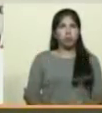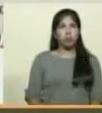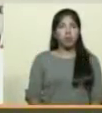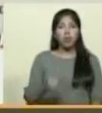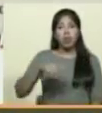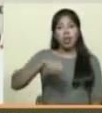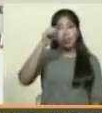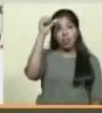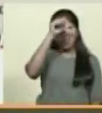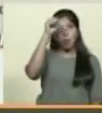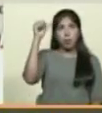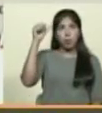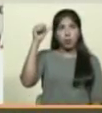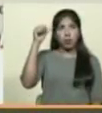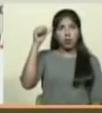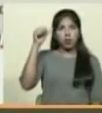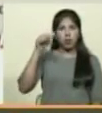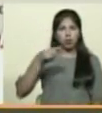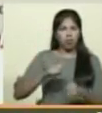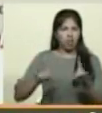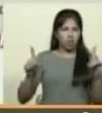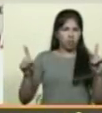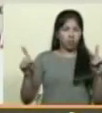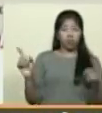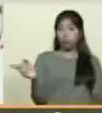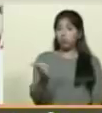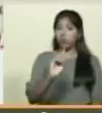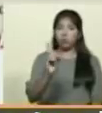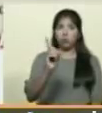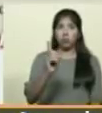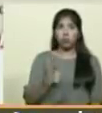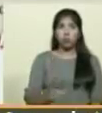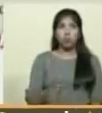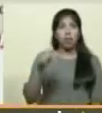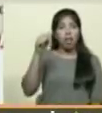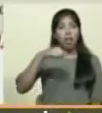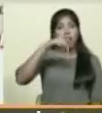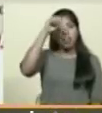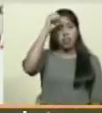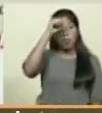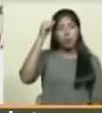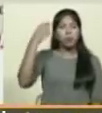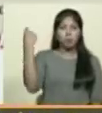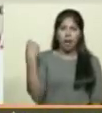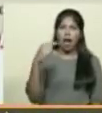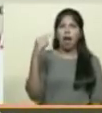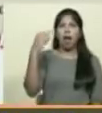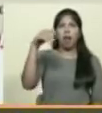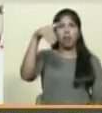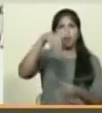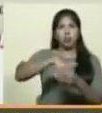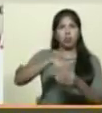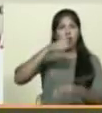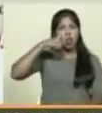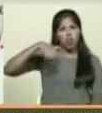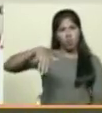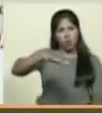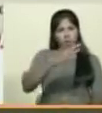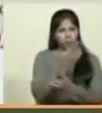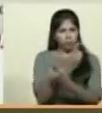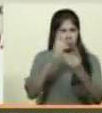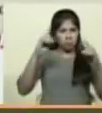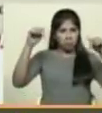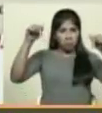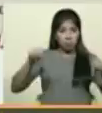domingo no será distinto. Este domingo habrá elecciones en Venezuela y el pueblo demócrata de